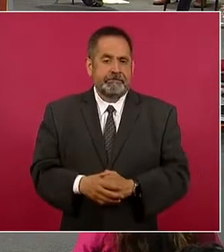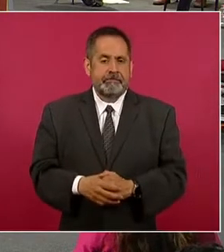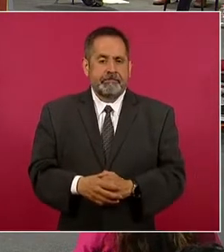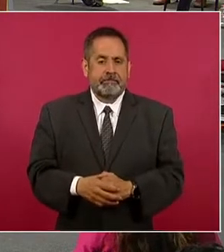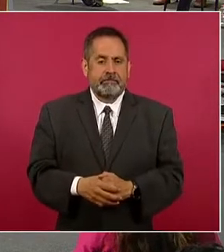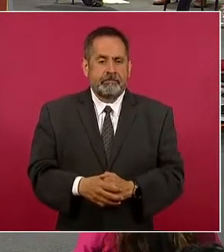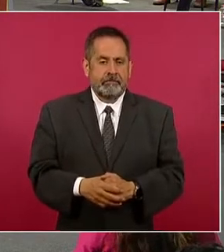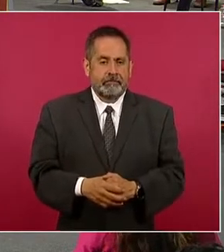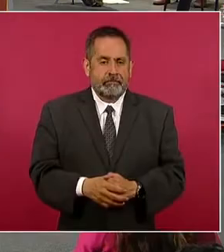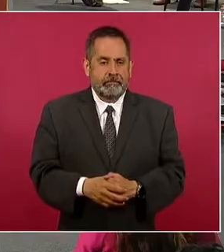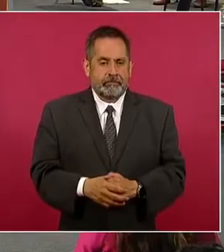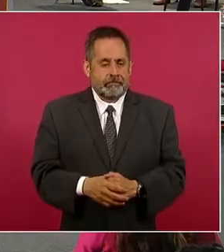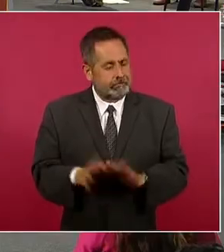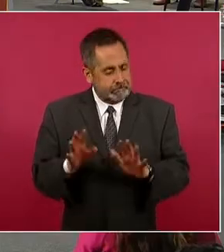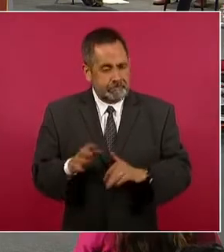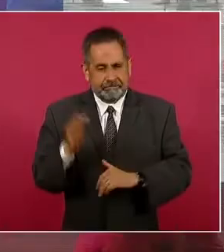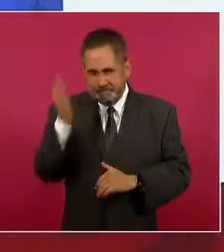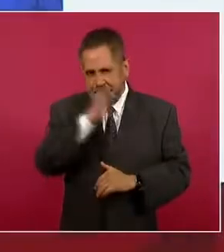Pero no